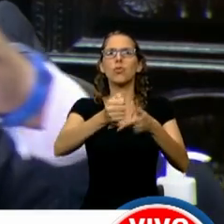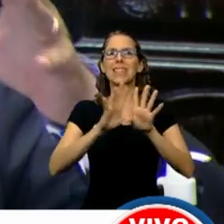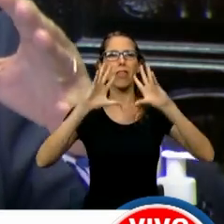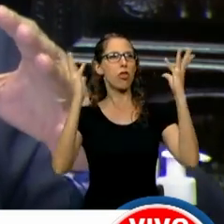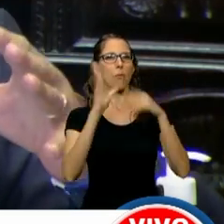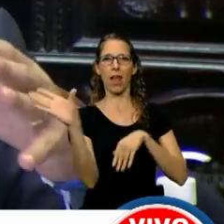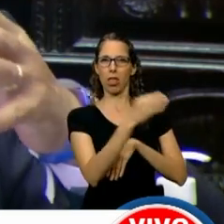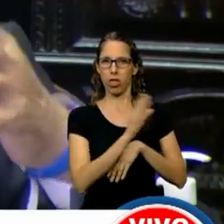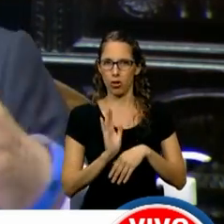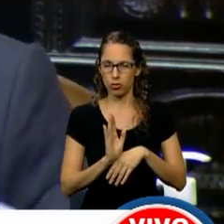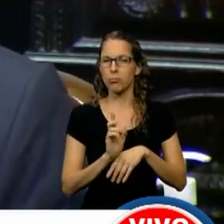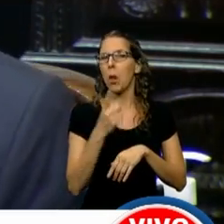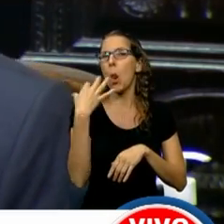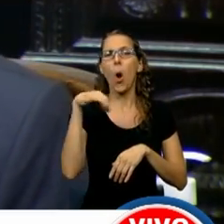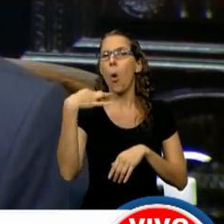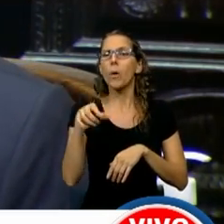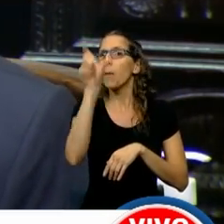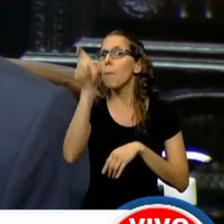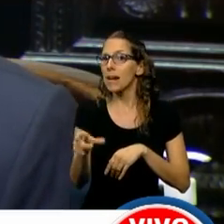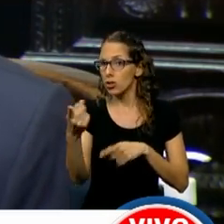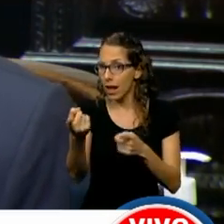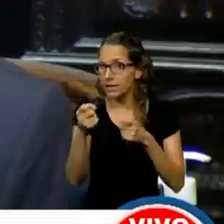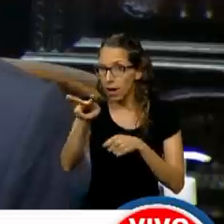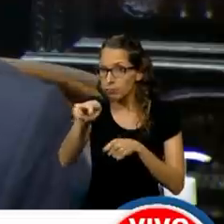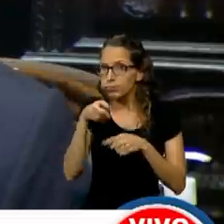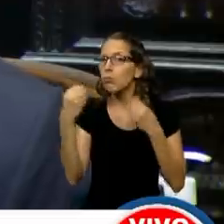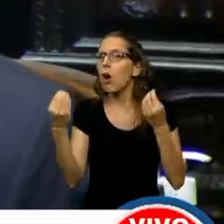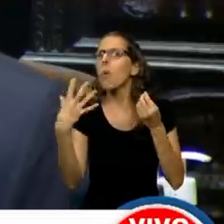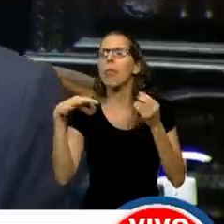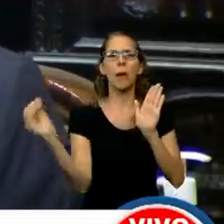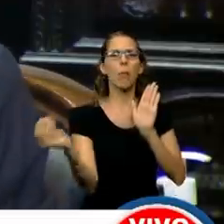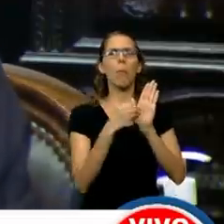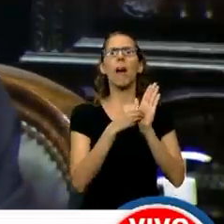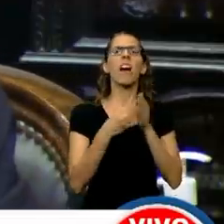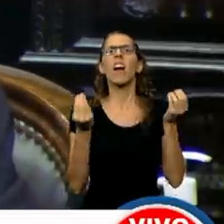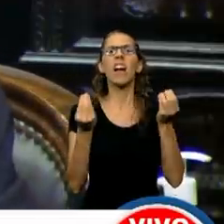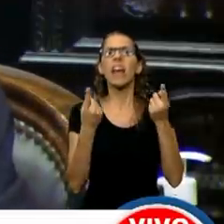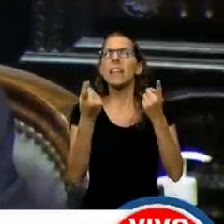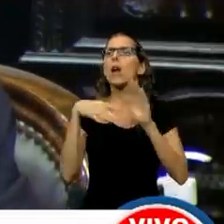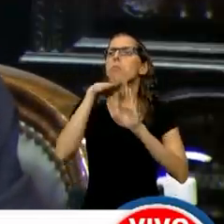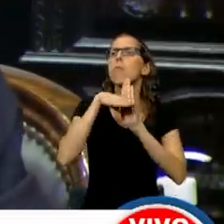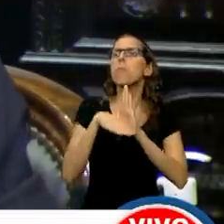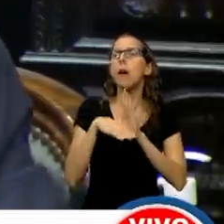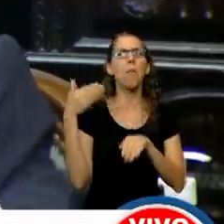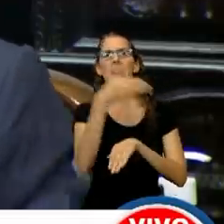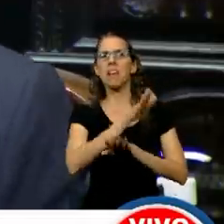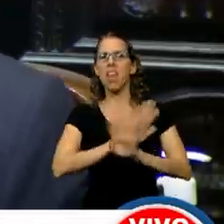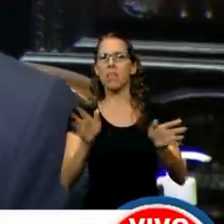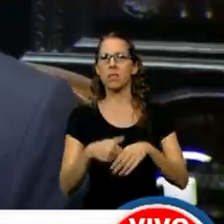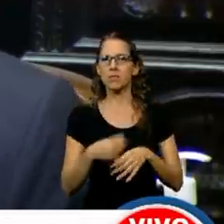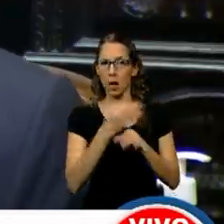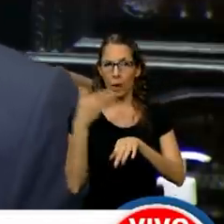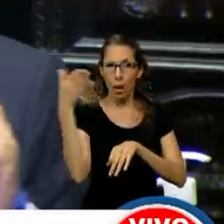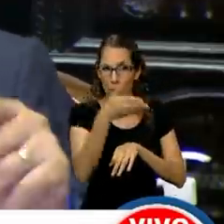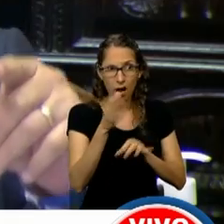único requisito para recibir esa beca es estar en una institución educativa eso no es una